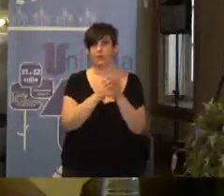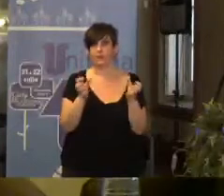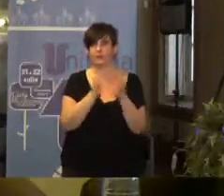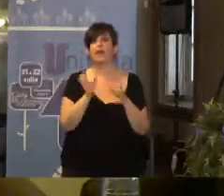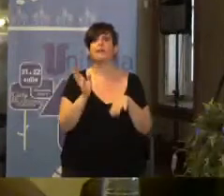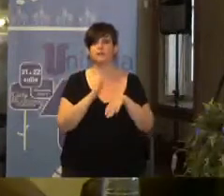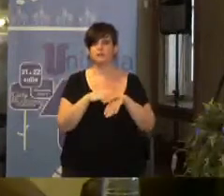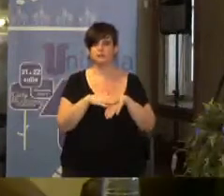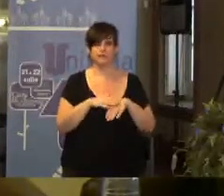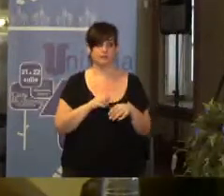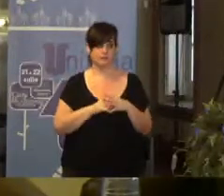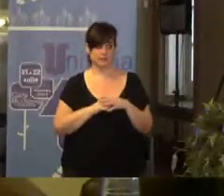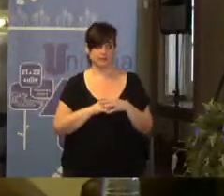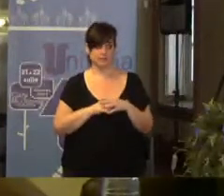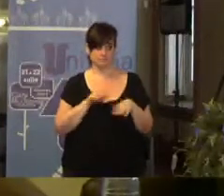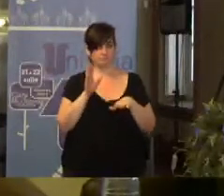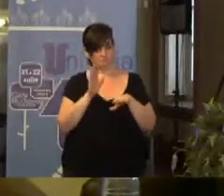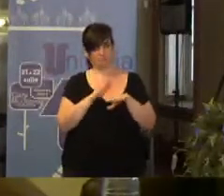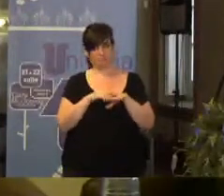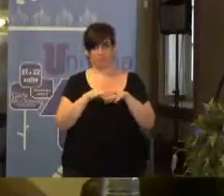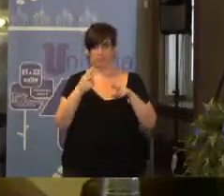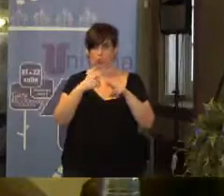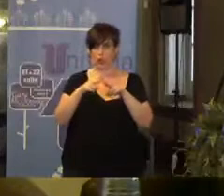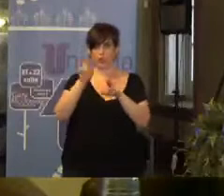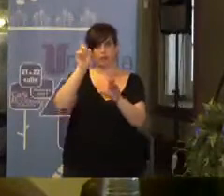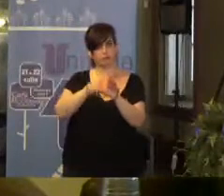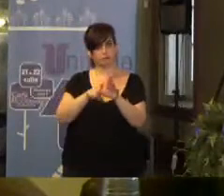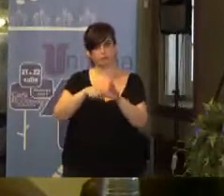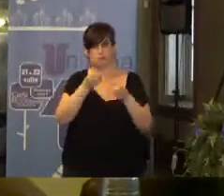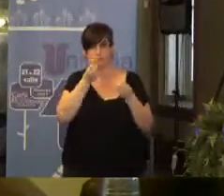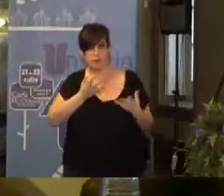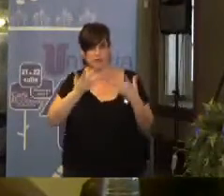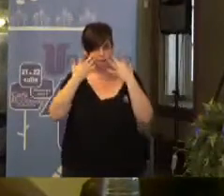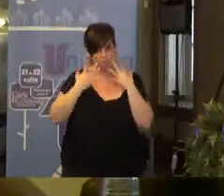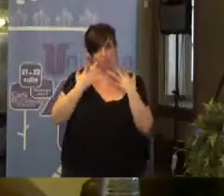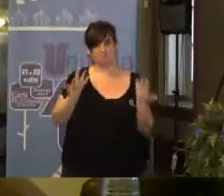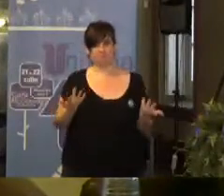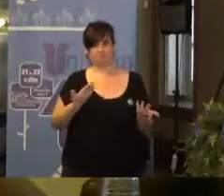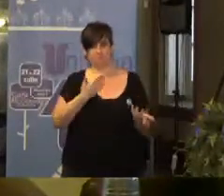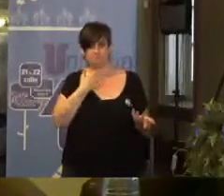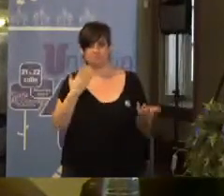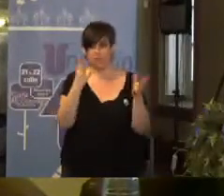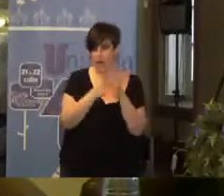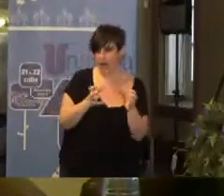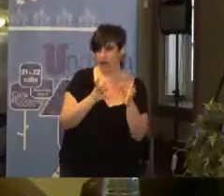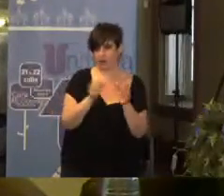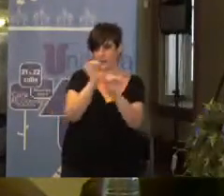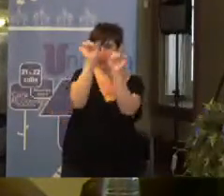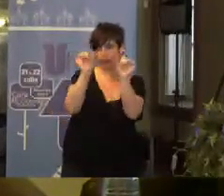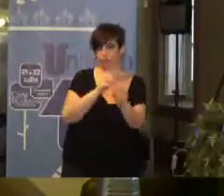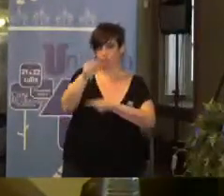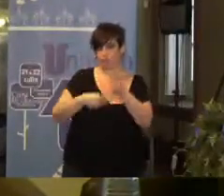intervir decentemente na política, con paixón, con outro modo de facer as cousas,